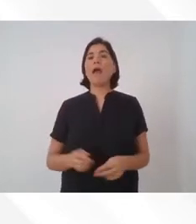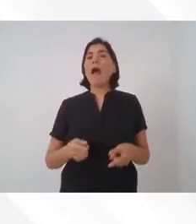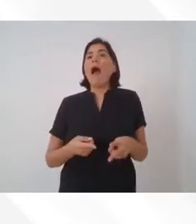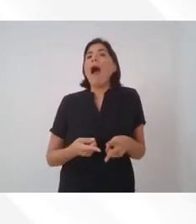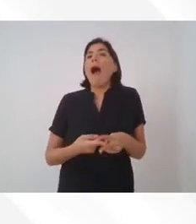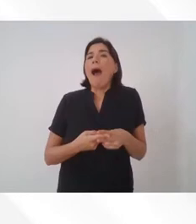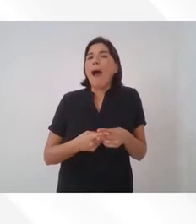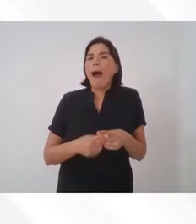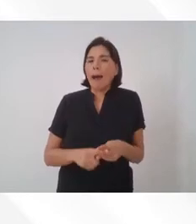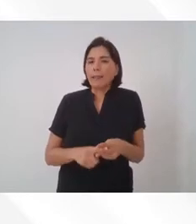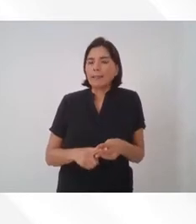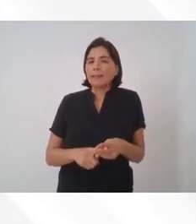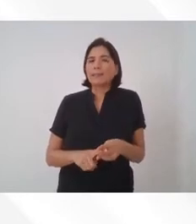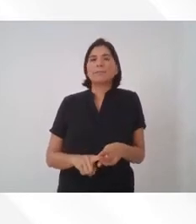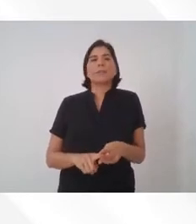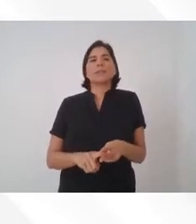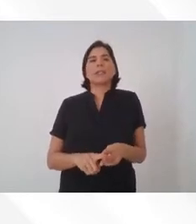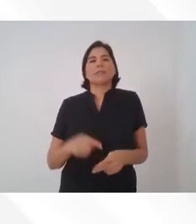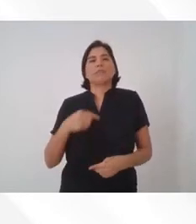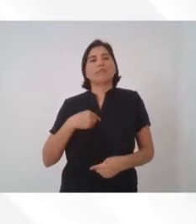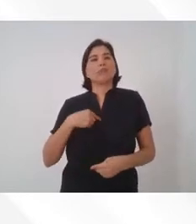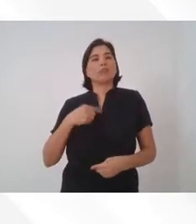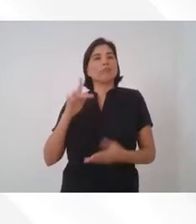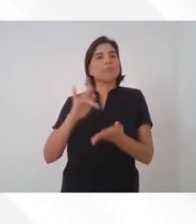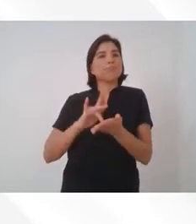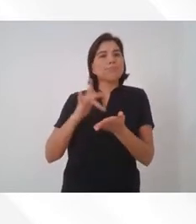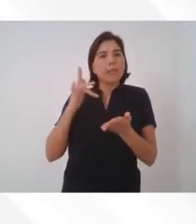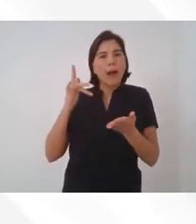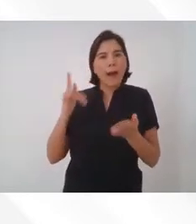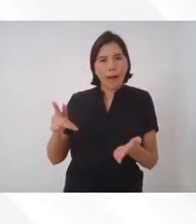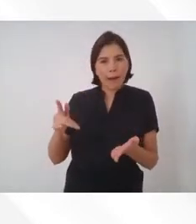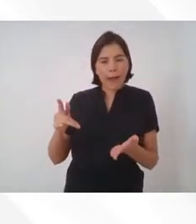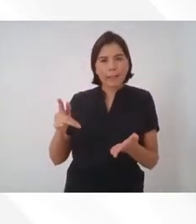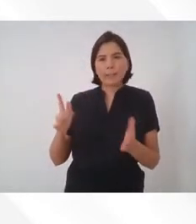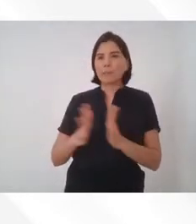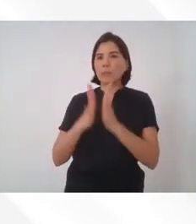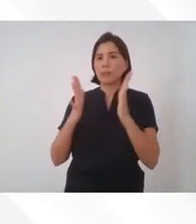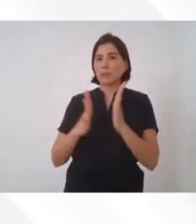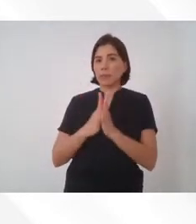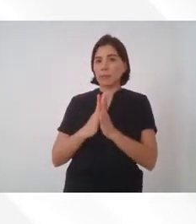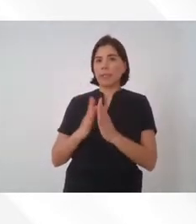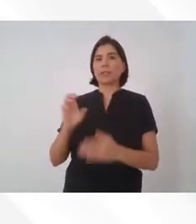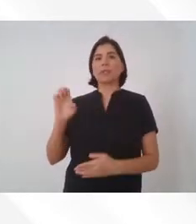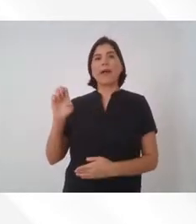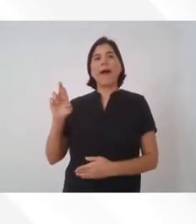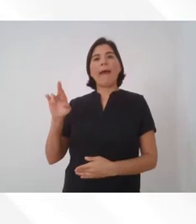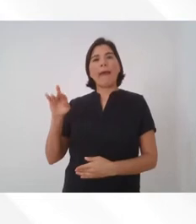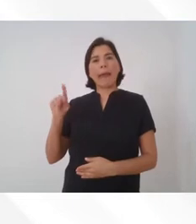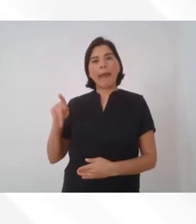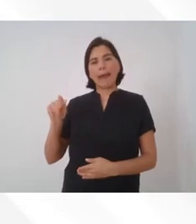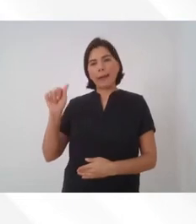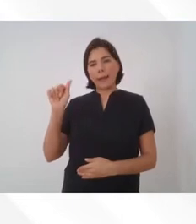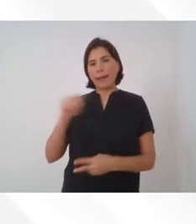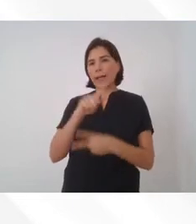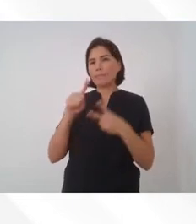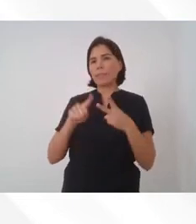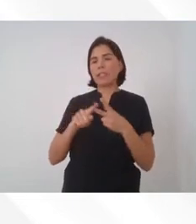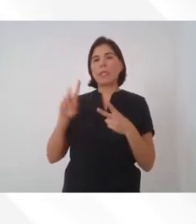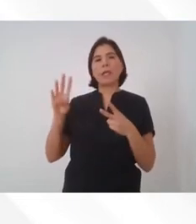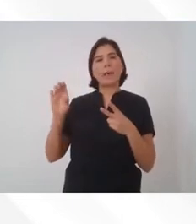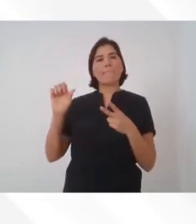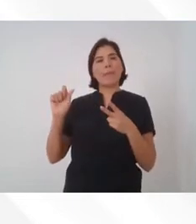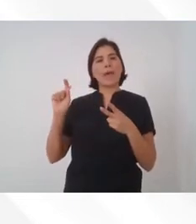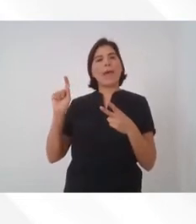Gabriela Díaz de Castro Brieño y Beatriz Marta Iglesias,